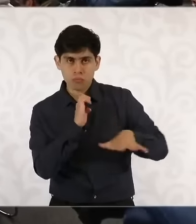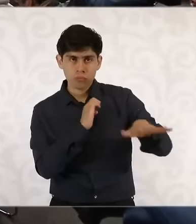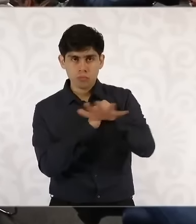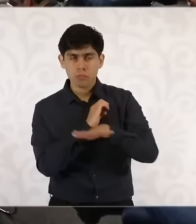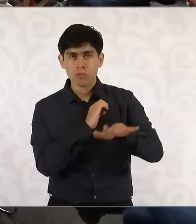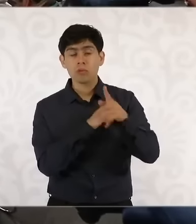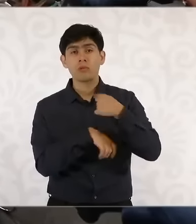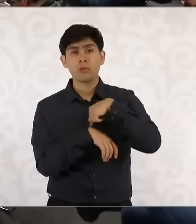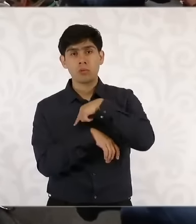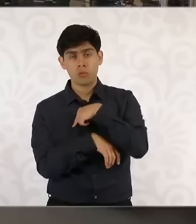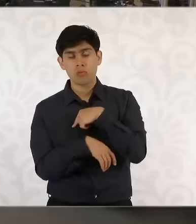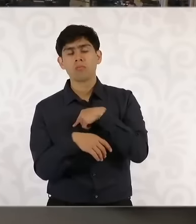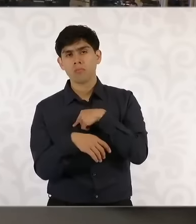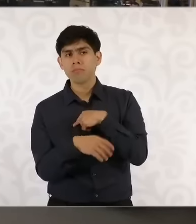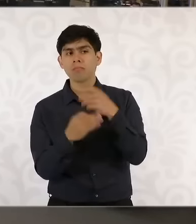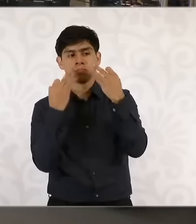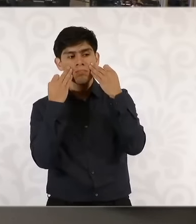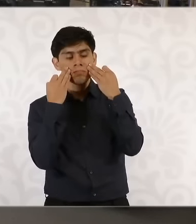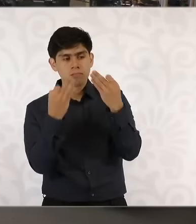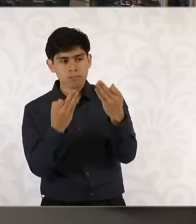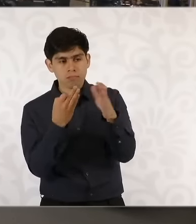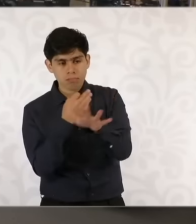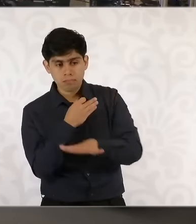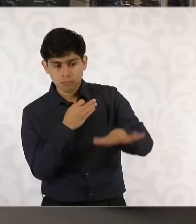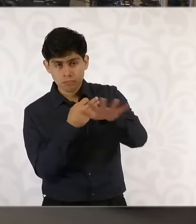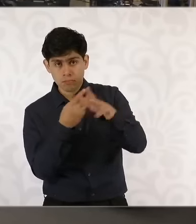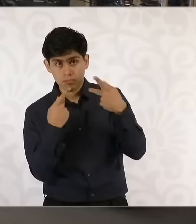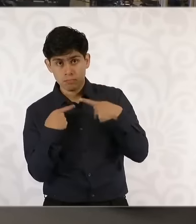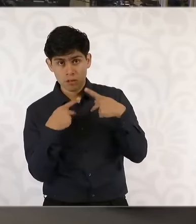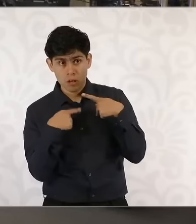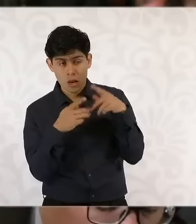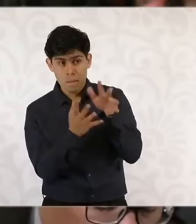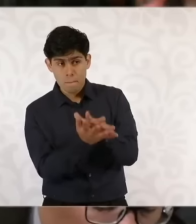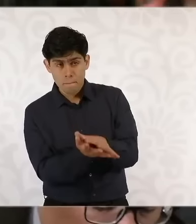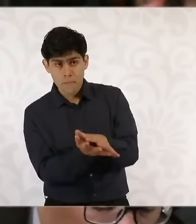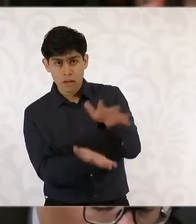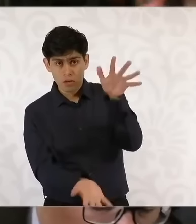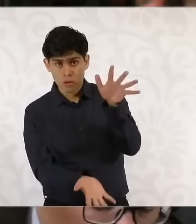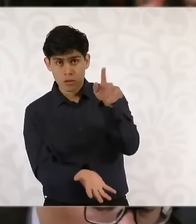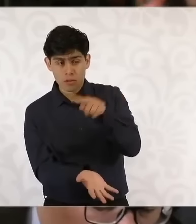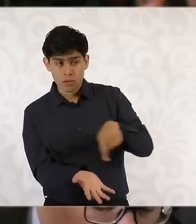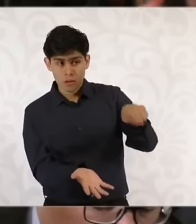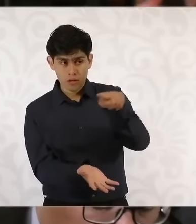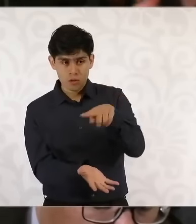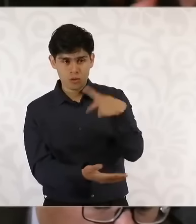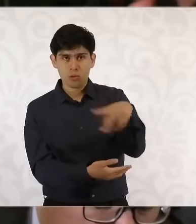podemos constatar que la mayoría de las personas no iban por decisión propia.